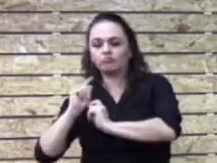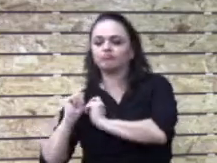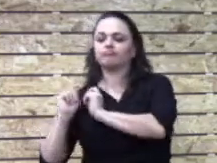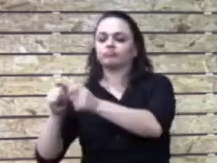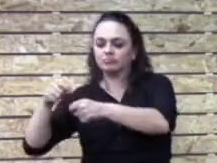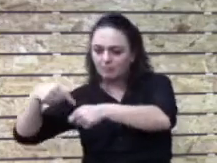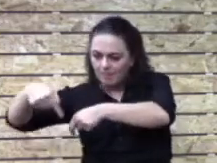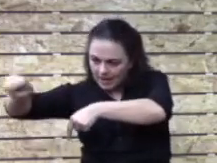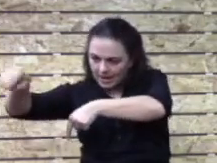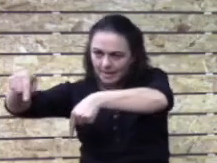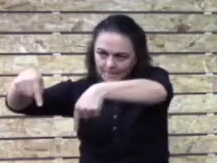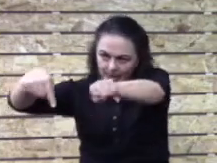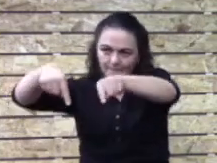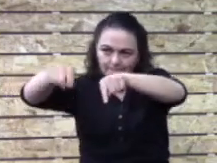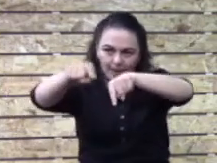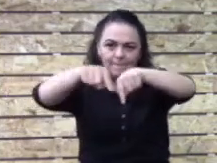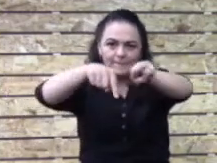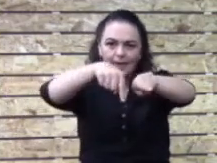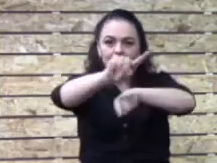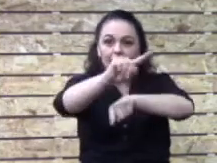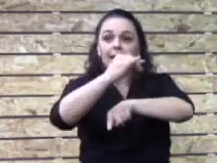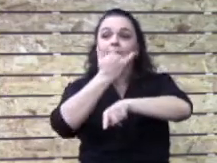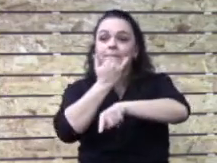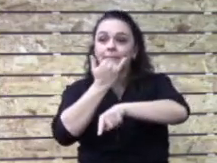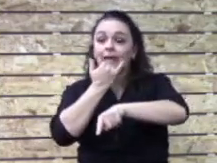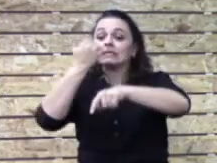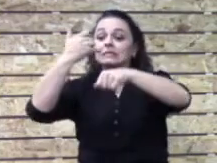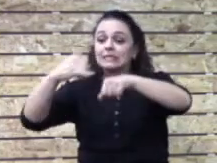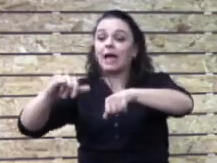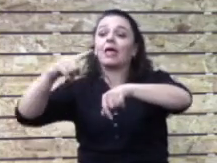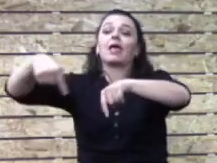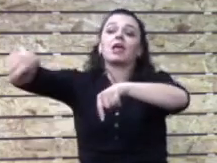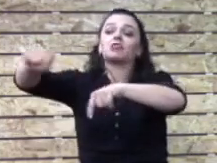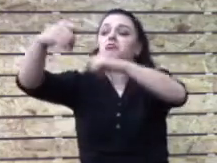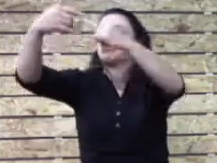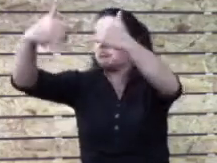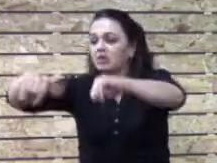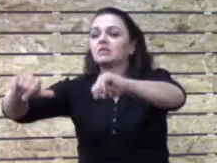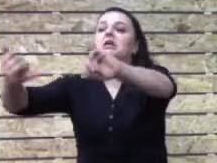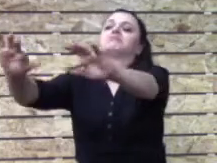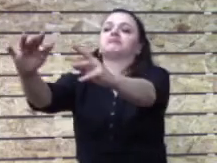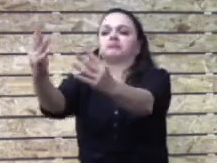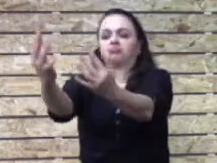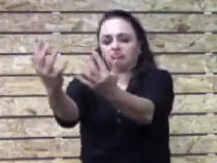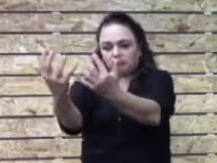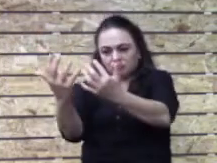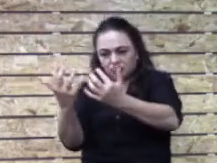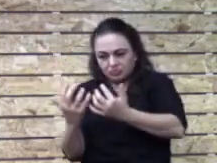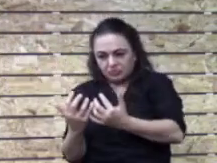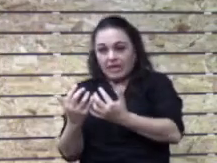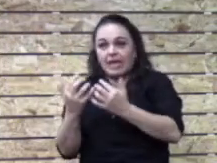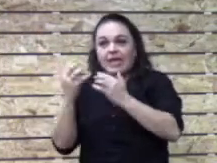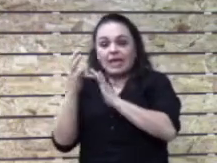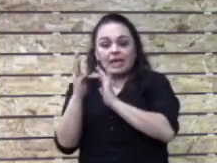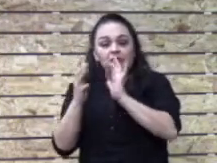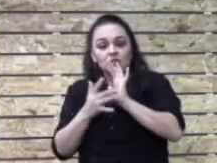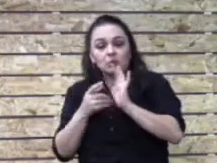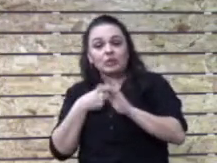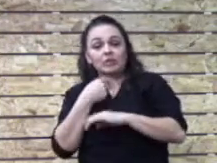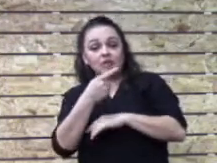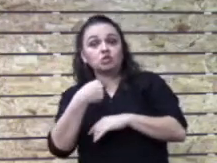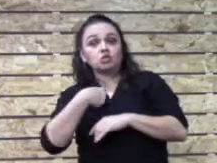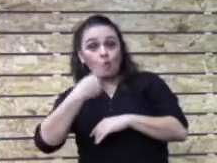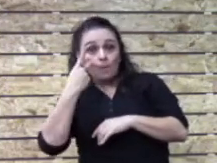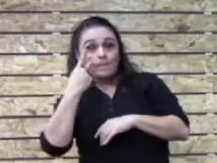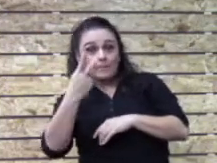Jesús, al retornar ellos a presentar su reporte, les dice, yo veía al diablo caer como un rayo.